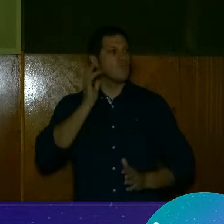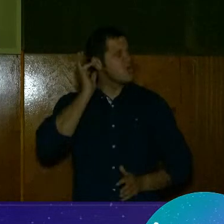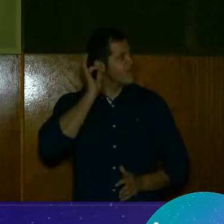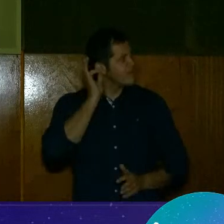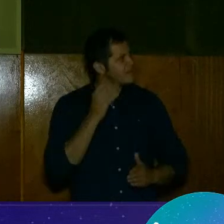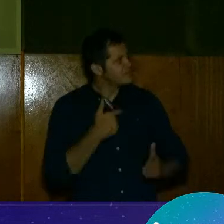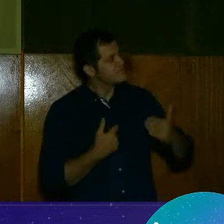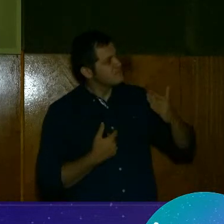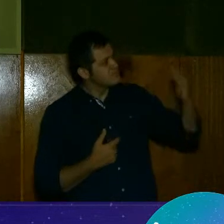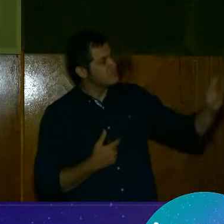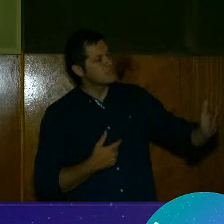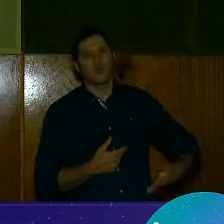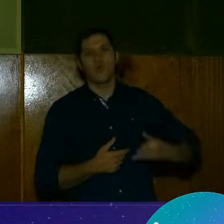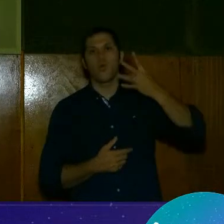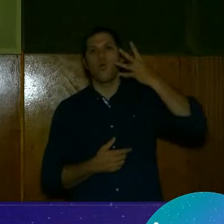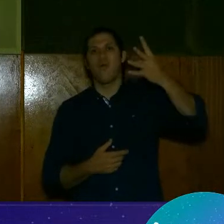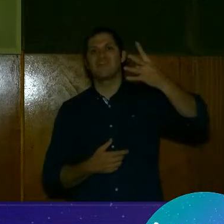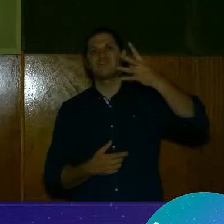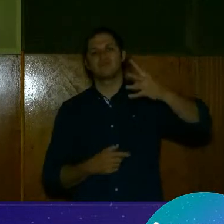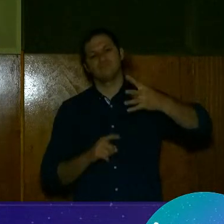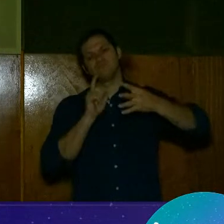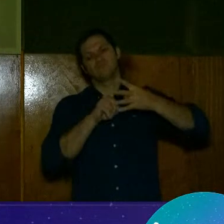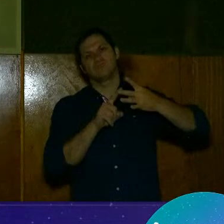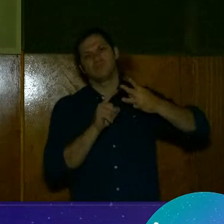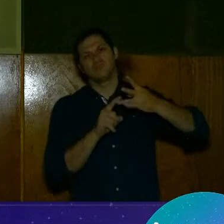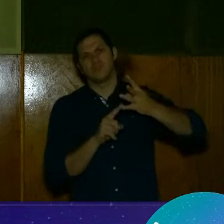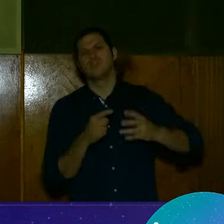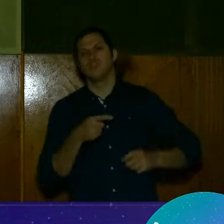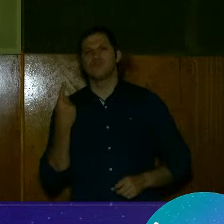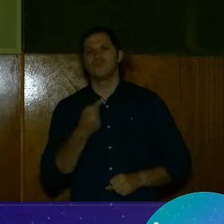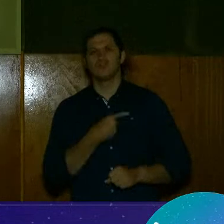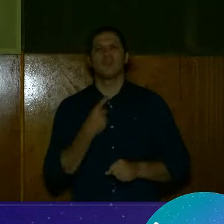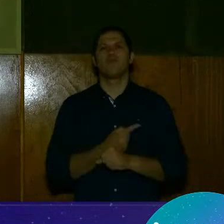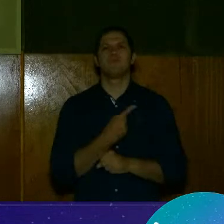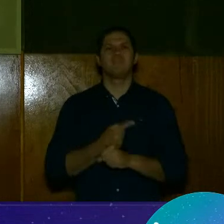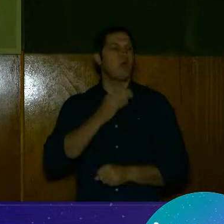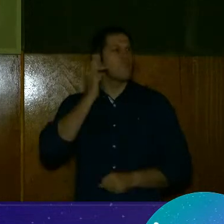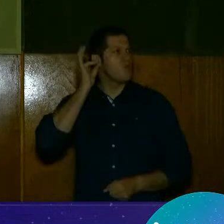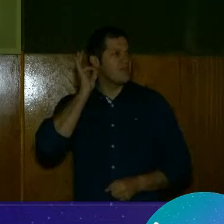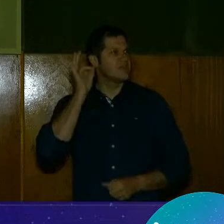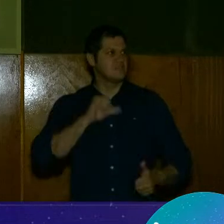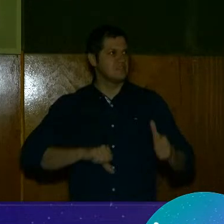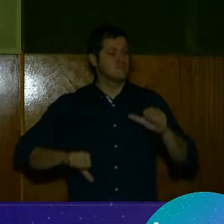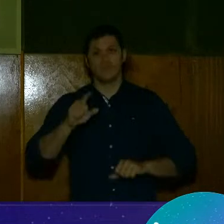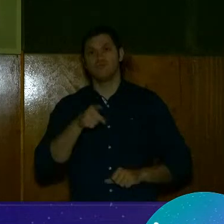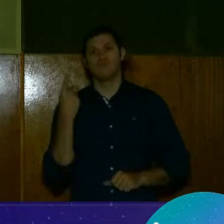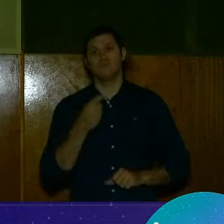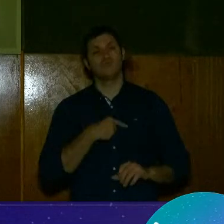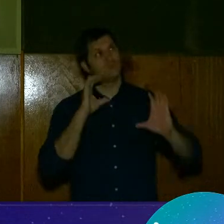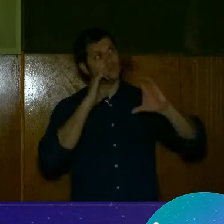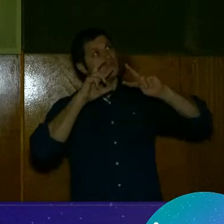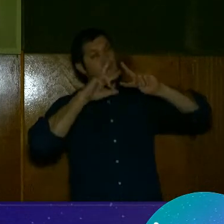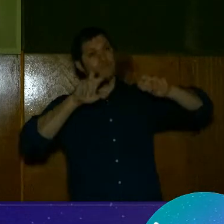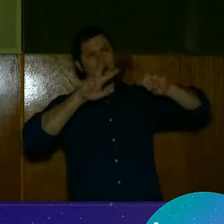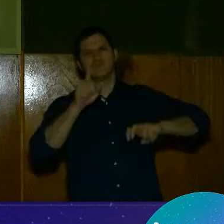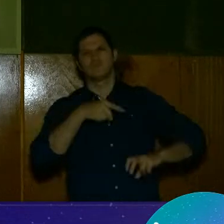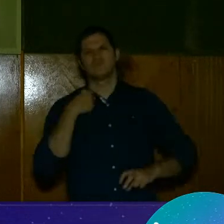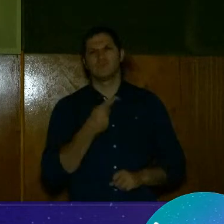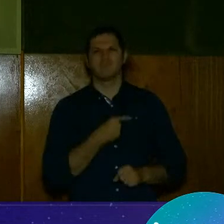yo con jose utreras tenemos un podcast hugo de ciencia y nosotros cada cierto tiempo visibilizamos a mujeres